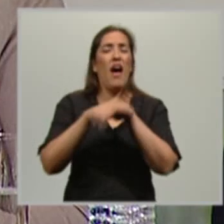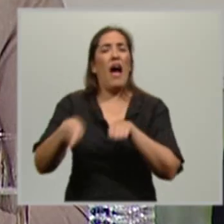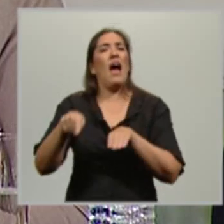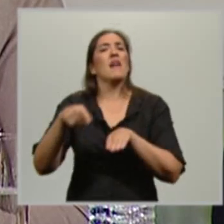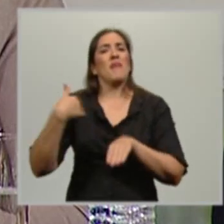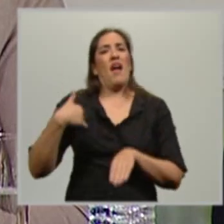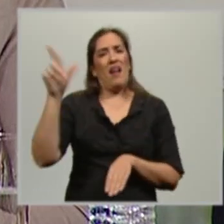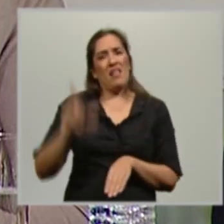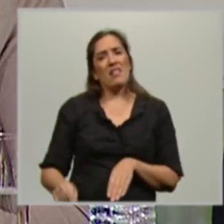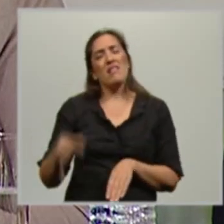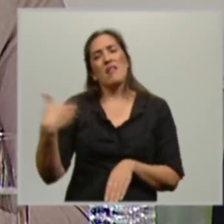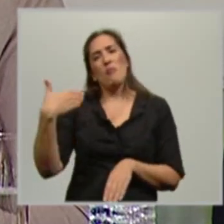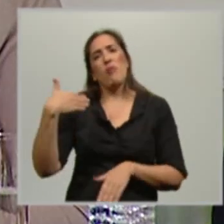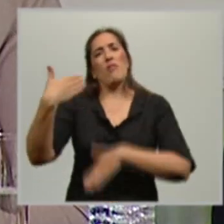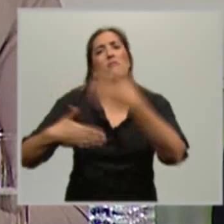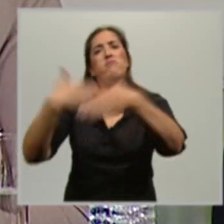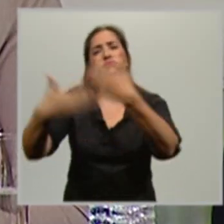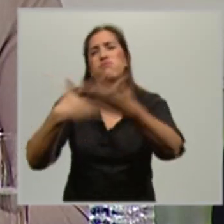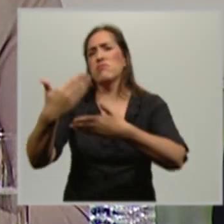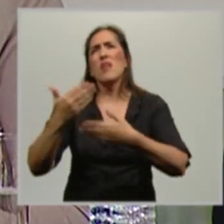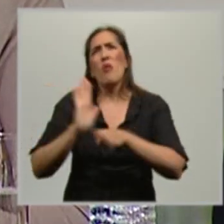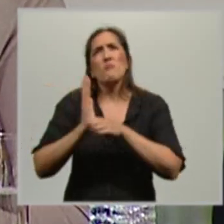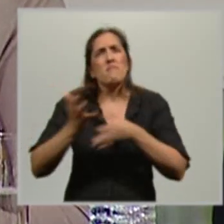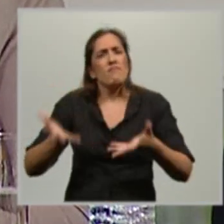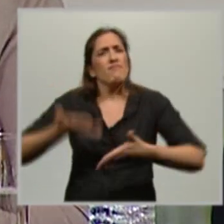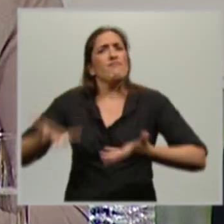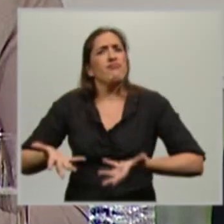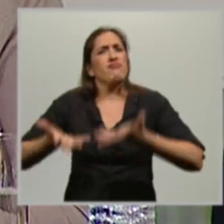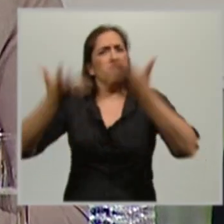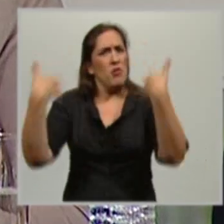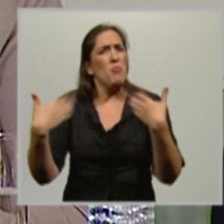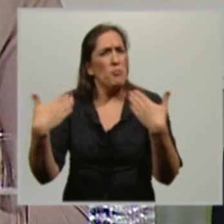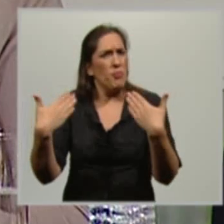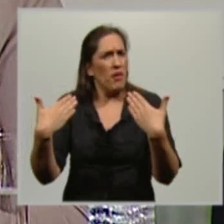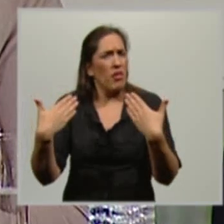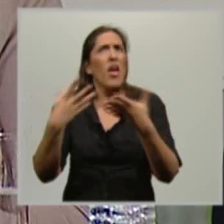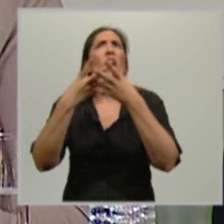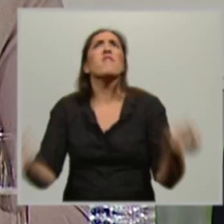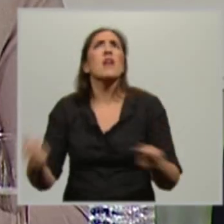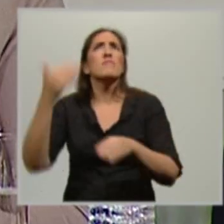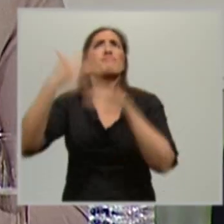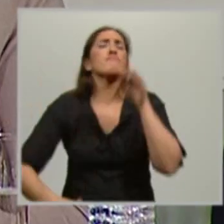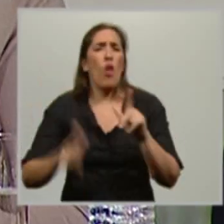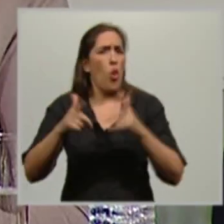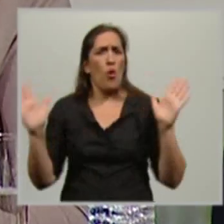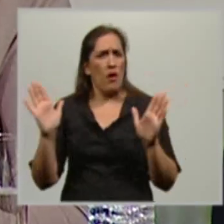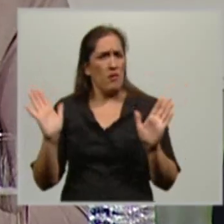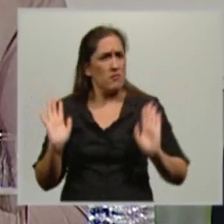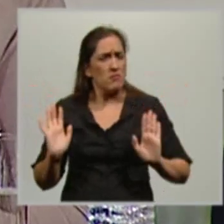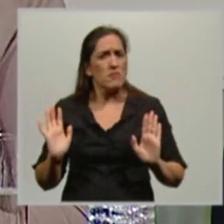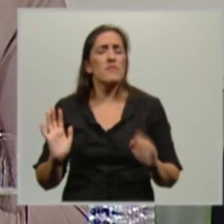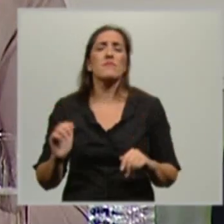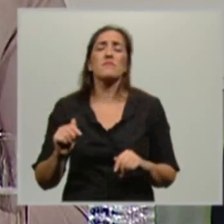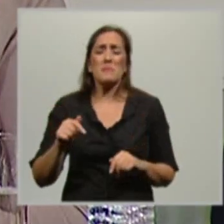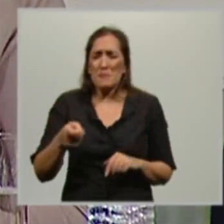seguir creciendo en forma ilimitada, porque creo tanto en nuestros recursos humanos. Miren, en